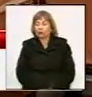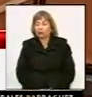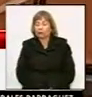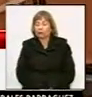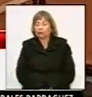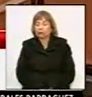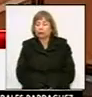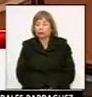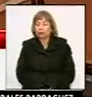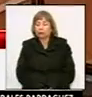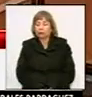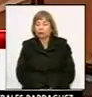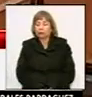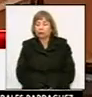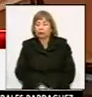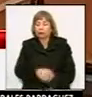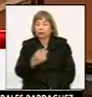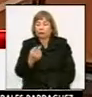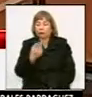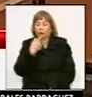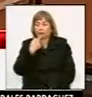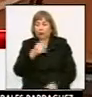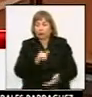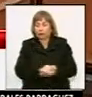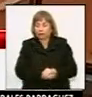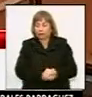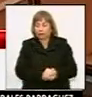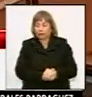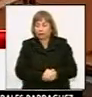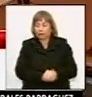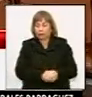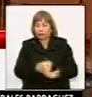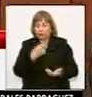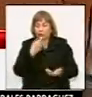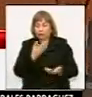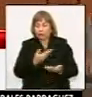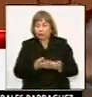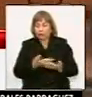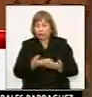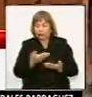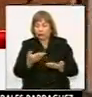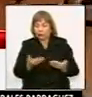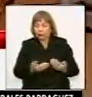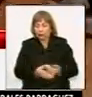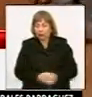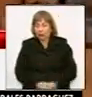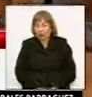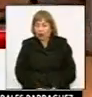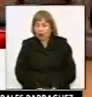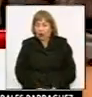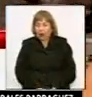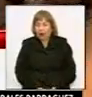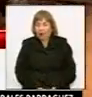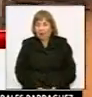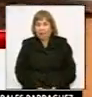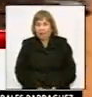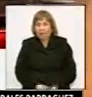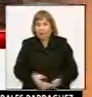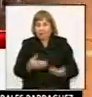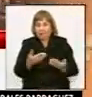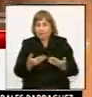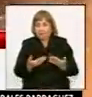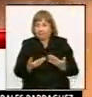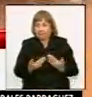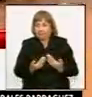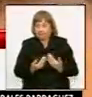Gracias, congresista. Solamente para cerrar las tres últimas intervenciones, porque van a ocupar,